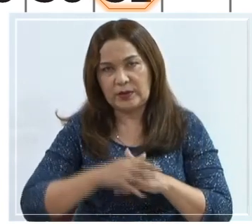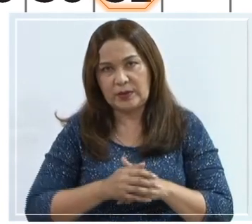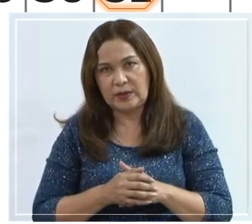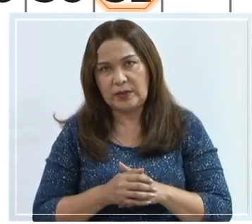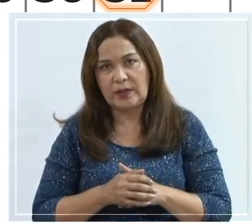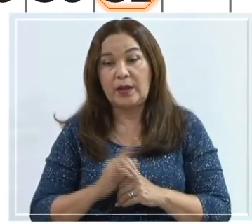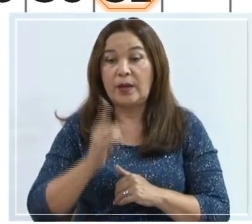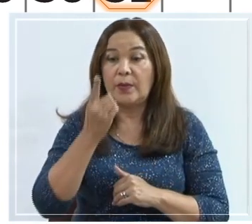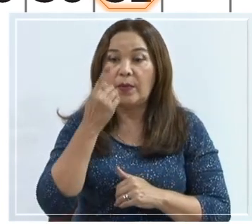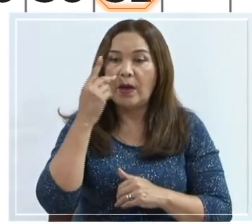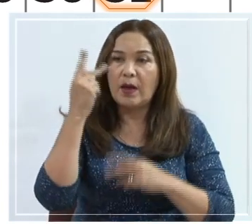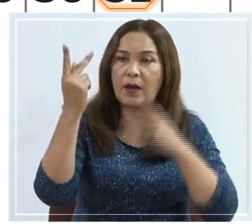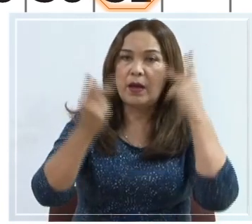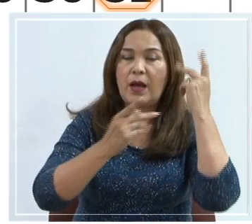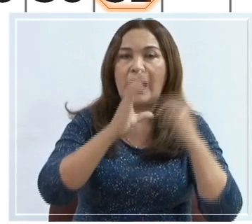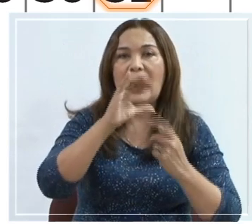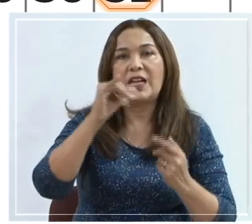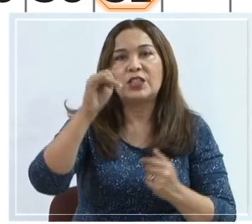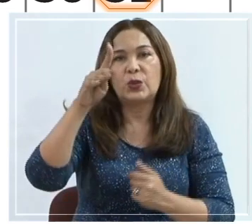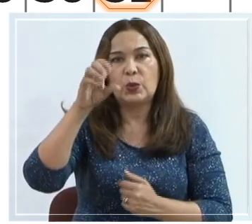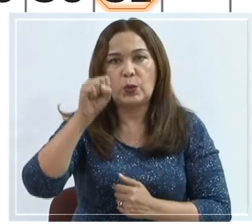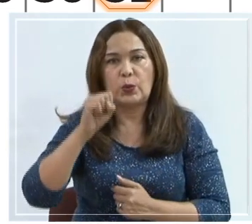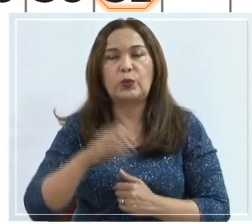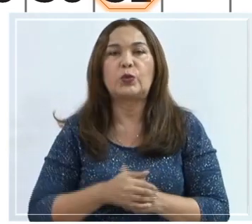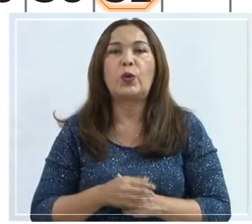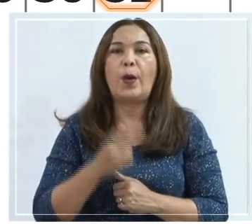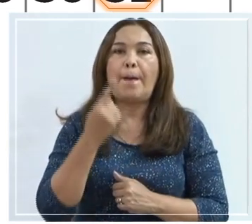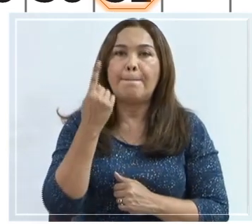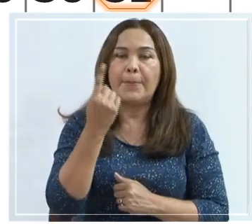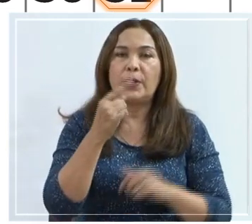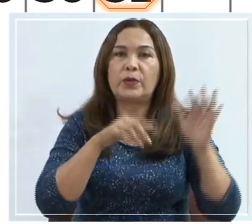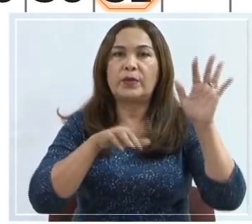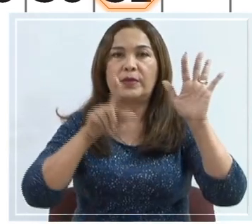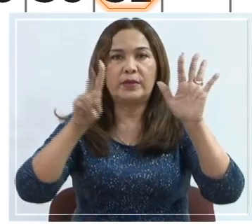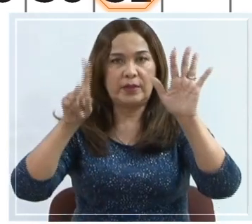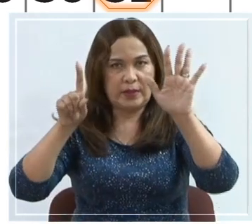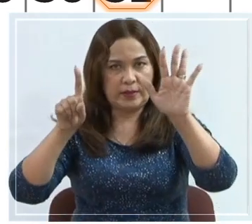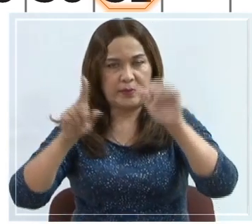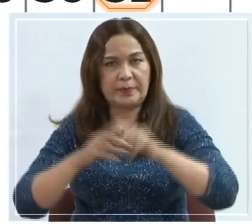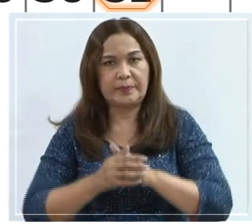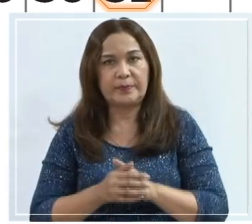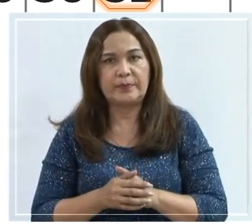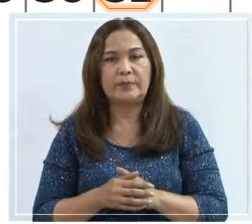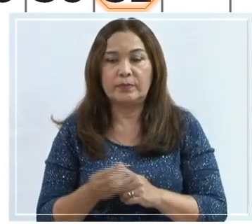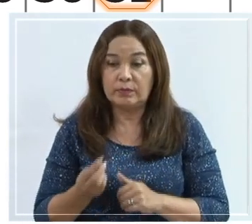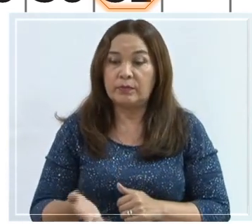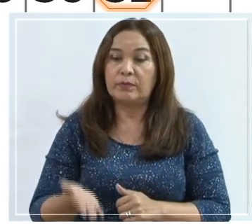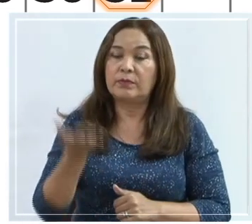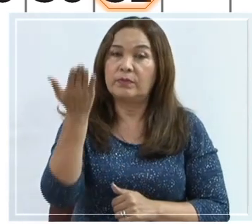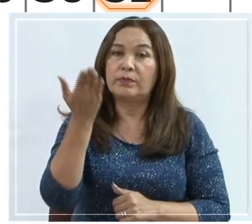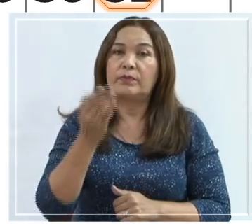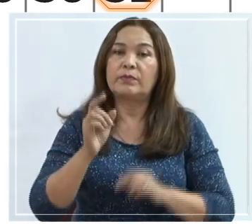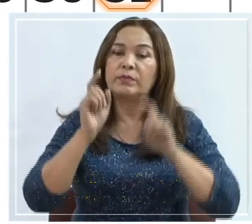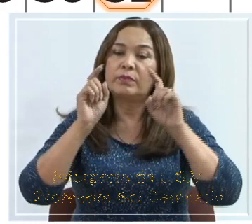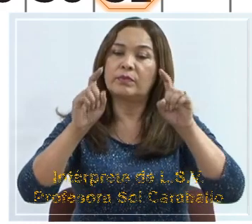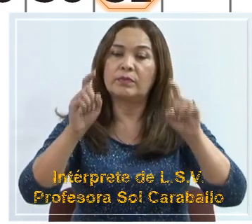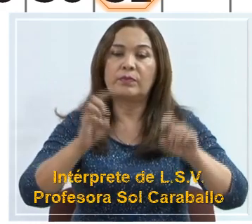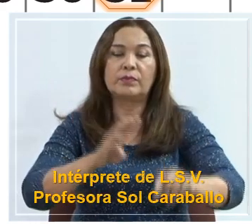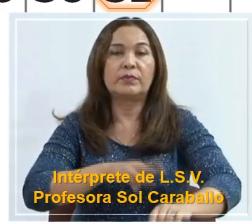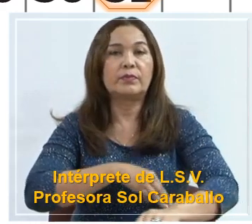primera expedición de los cayos 1816 valoración de las orientaciones